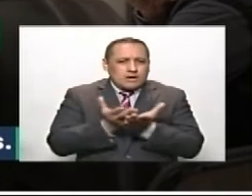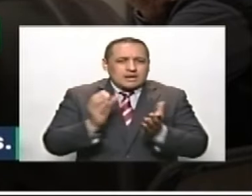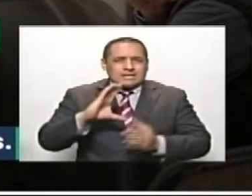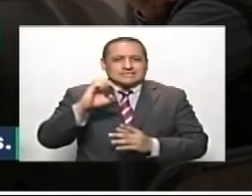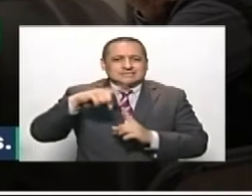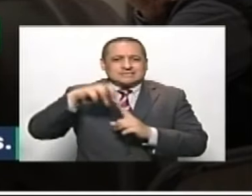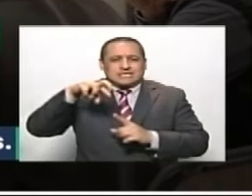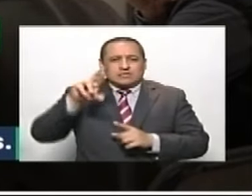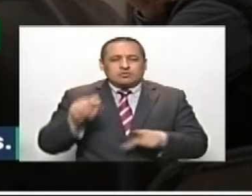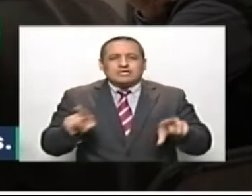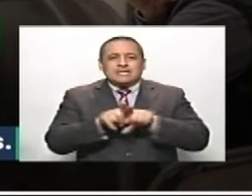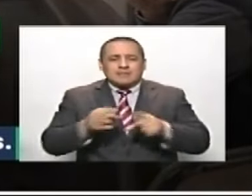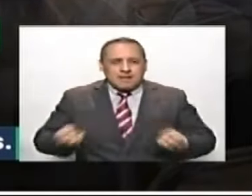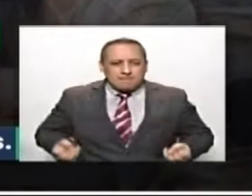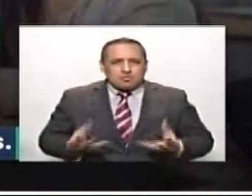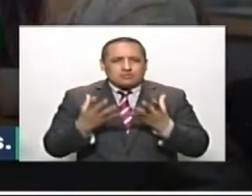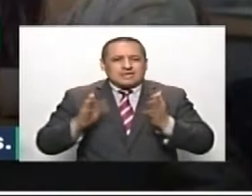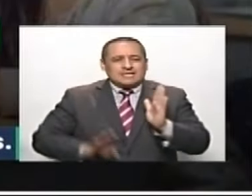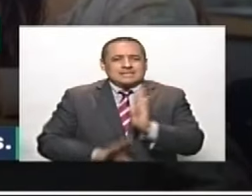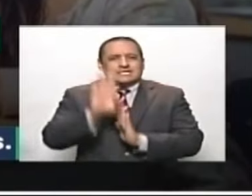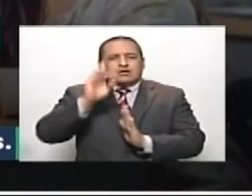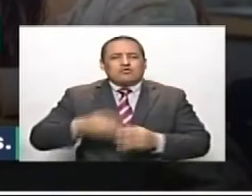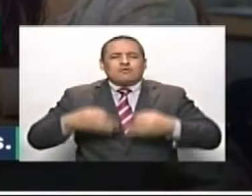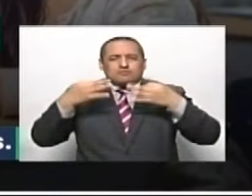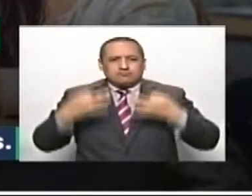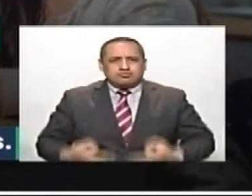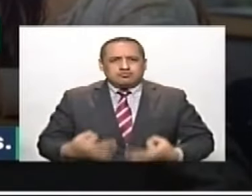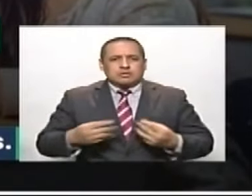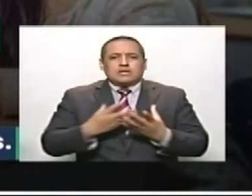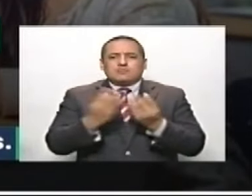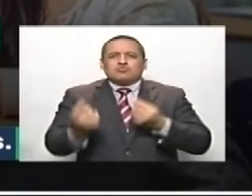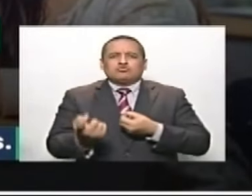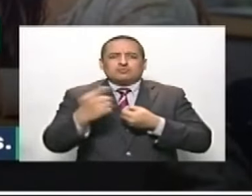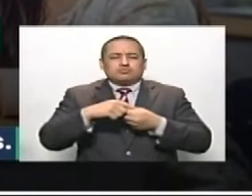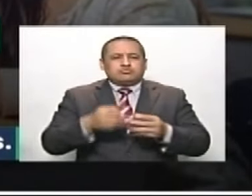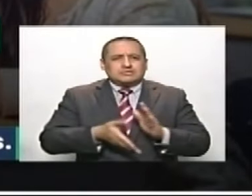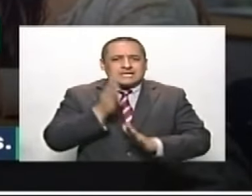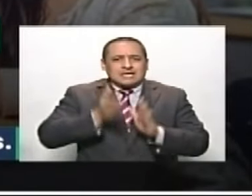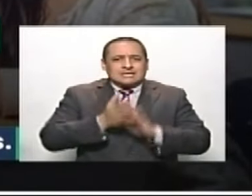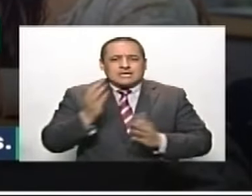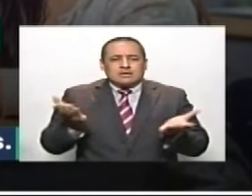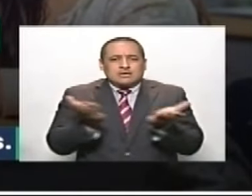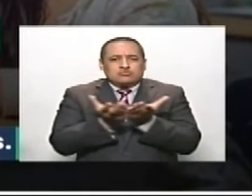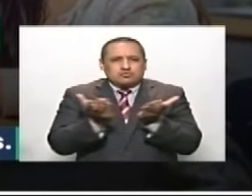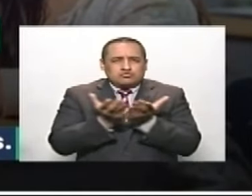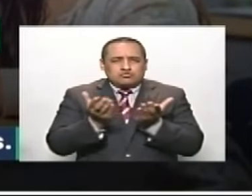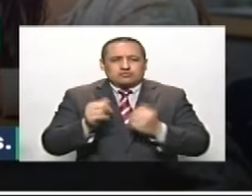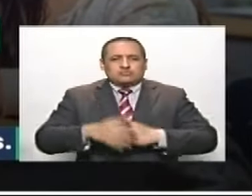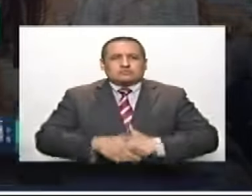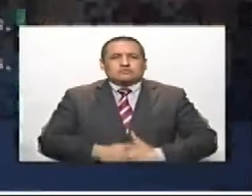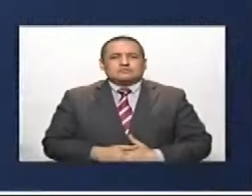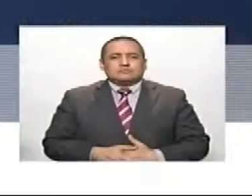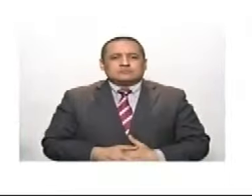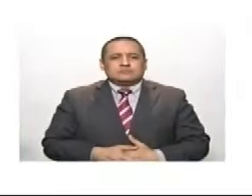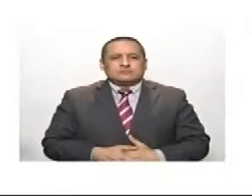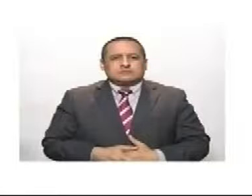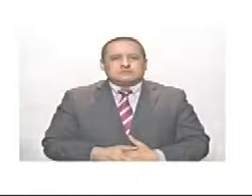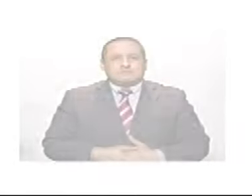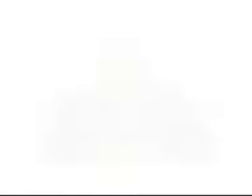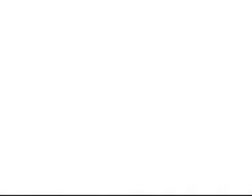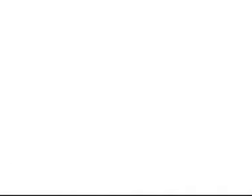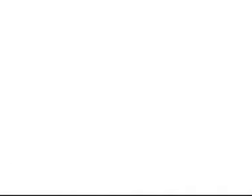técnico-productiva y también impulsará el desarrollo y formación de los egresados de estos centros educativos.